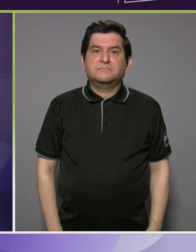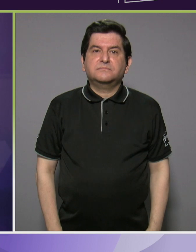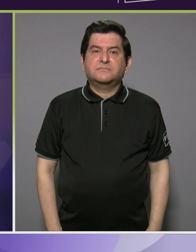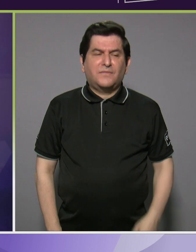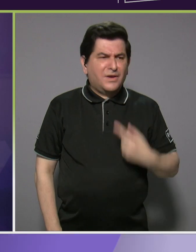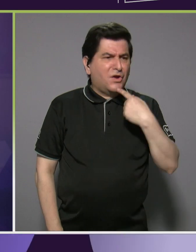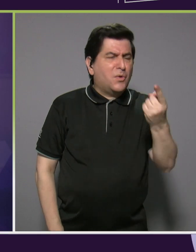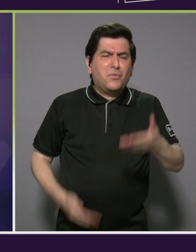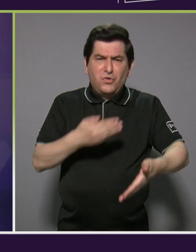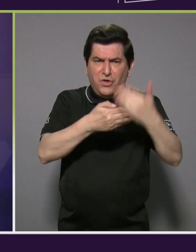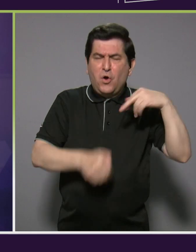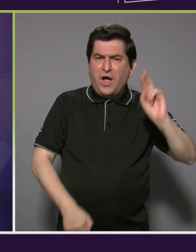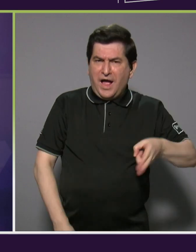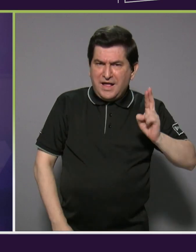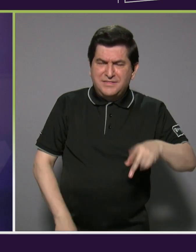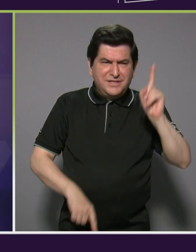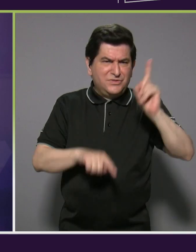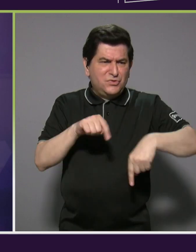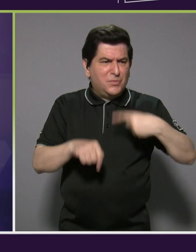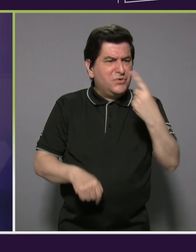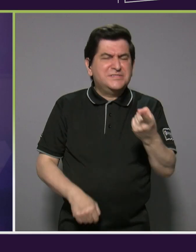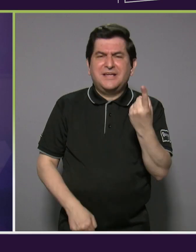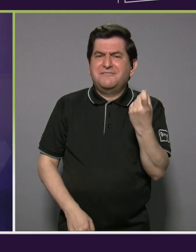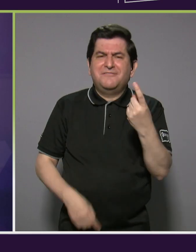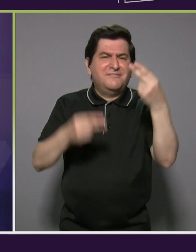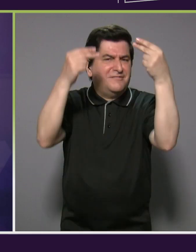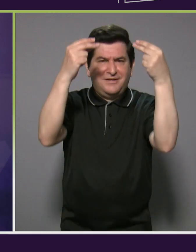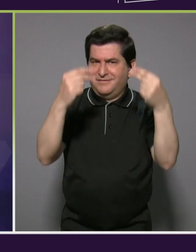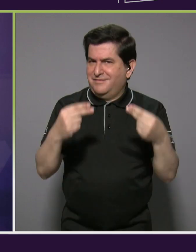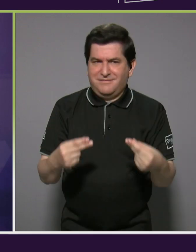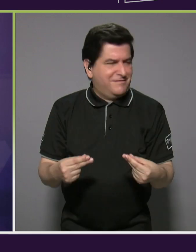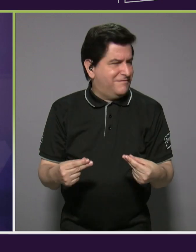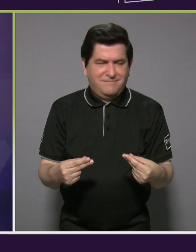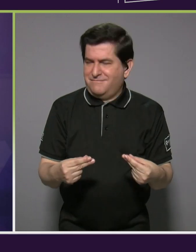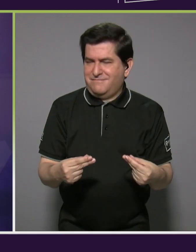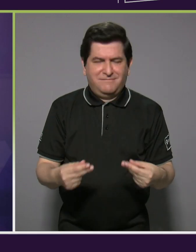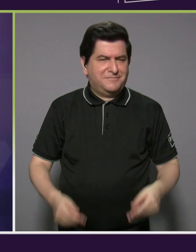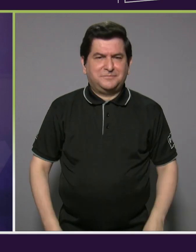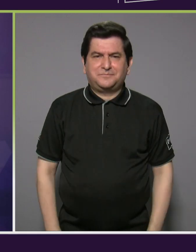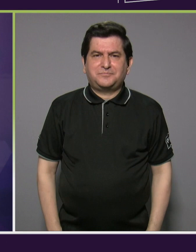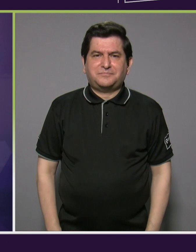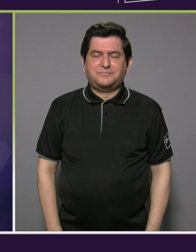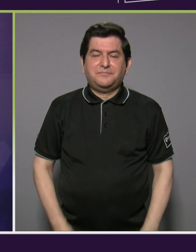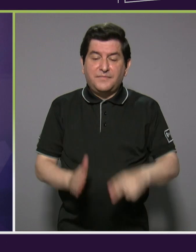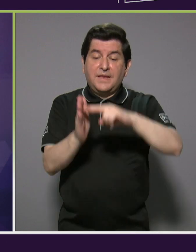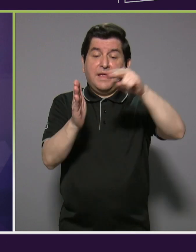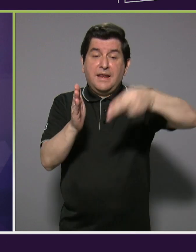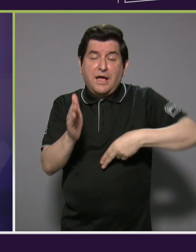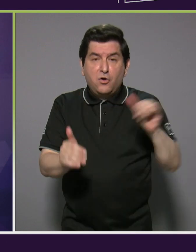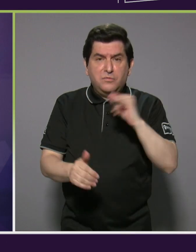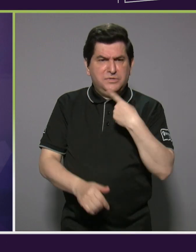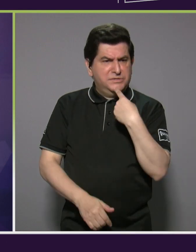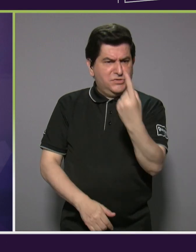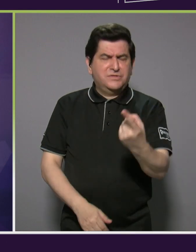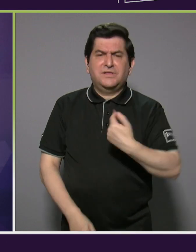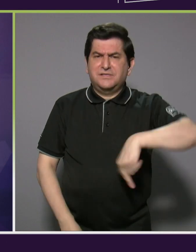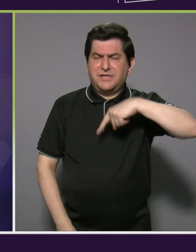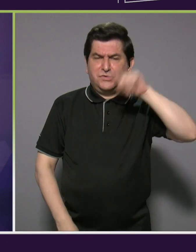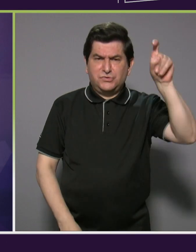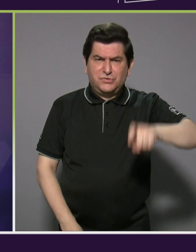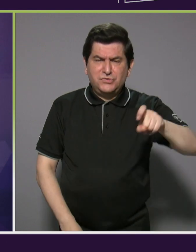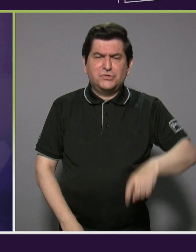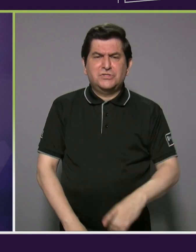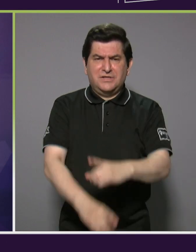decía Rodrigo, no podemos alegar falta de presupuesto. O sea, la convención también se refiere que tenemos que defender